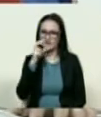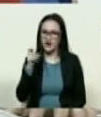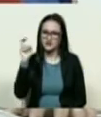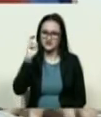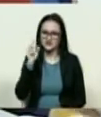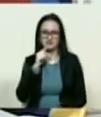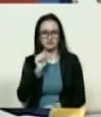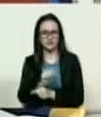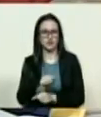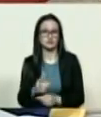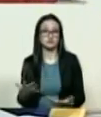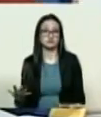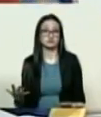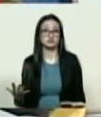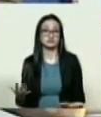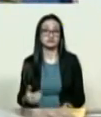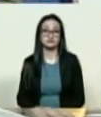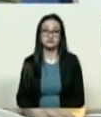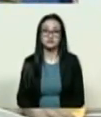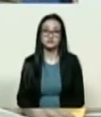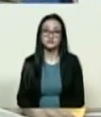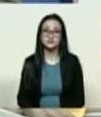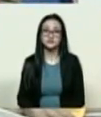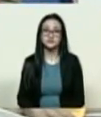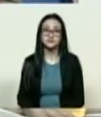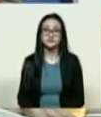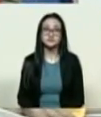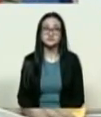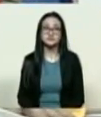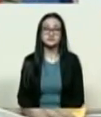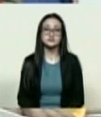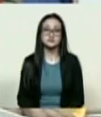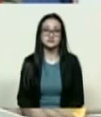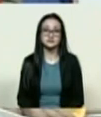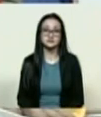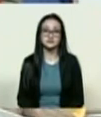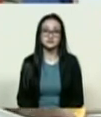eso. O a Horacio Cartes, que digan eso.